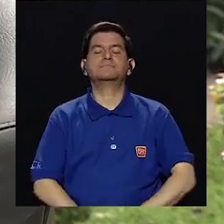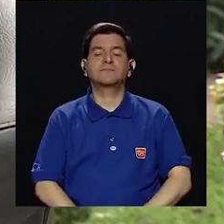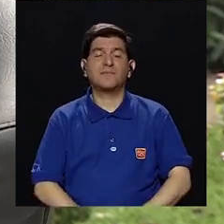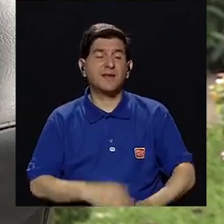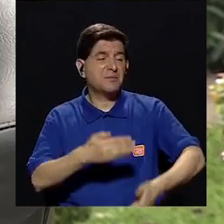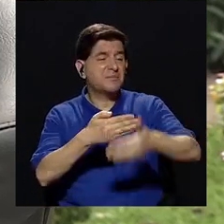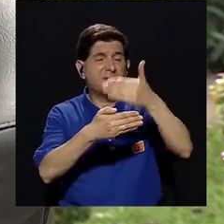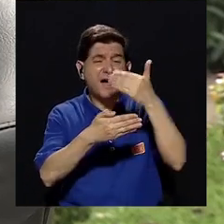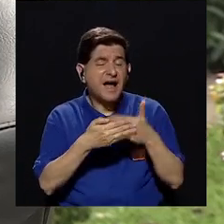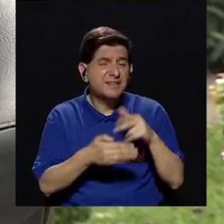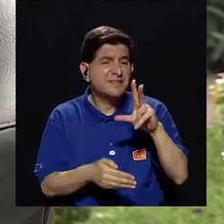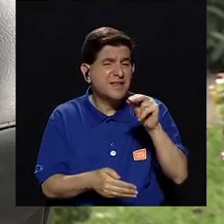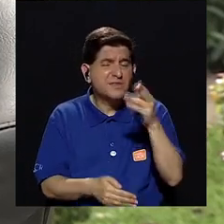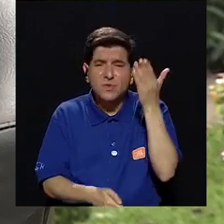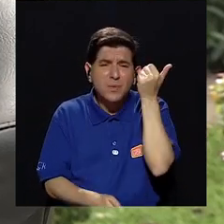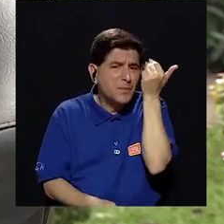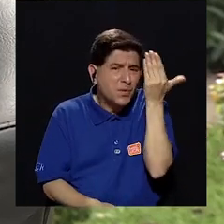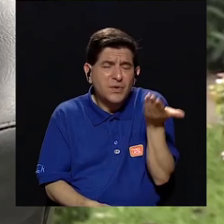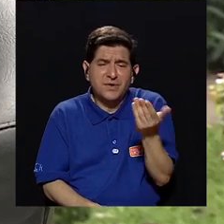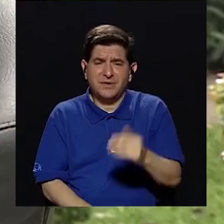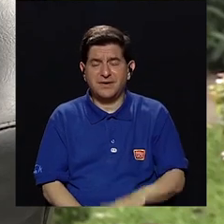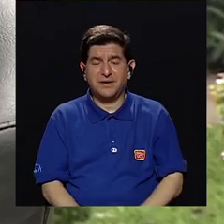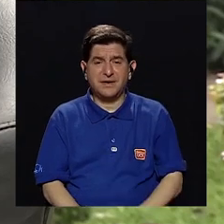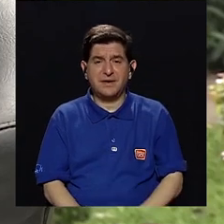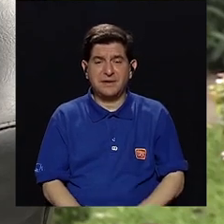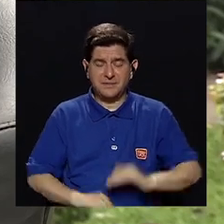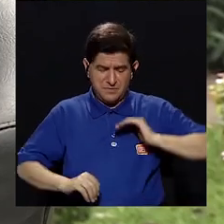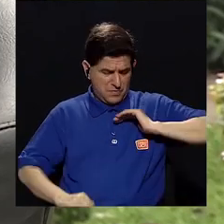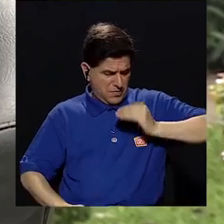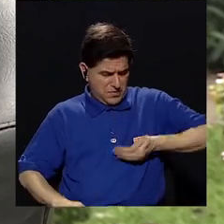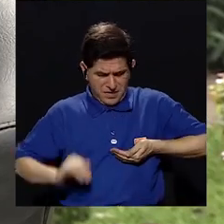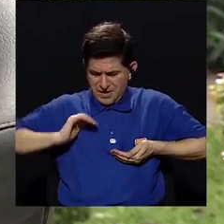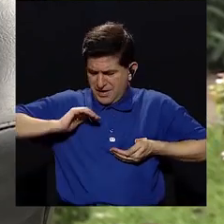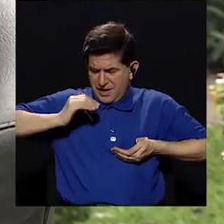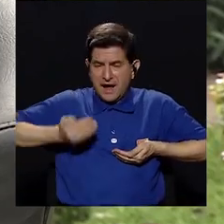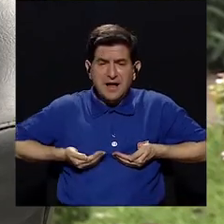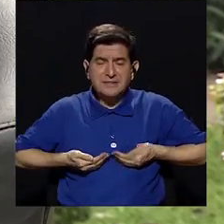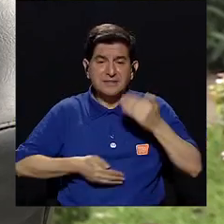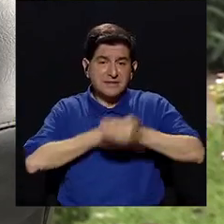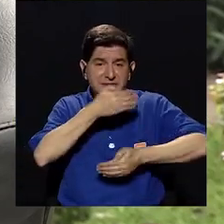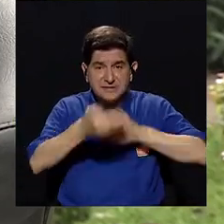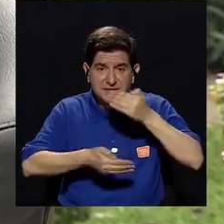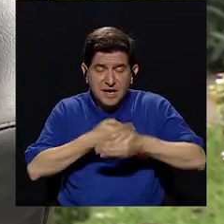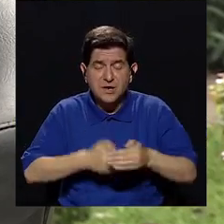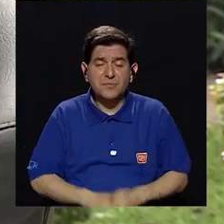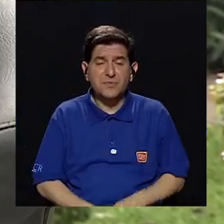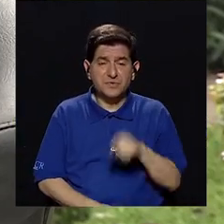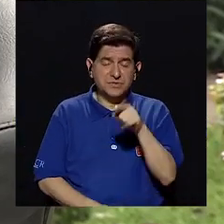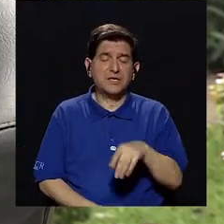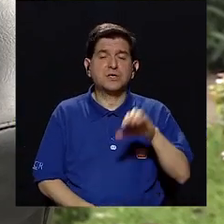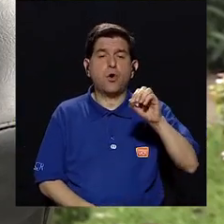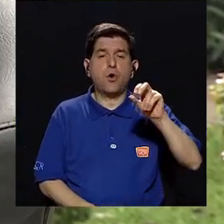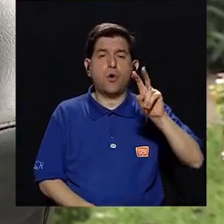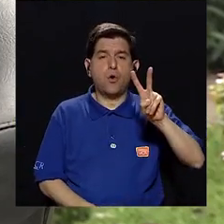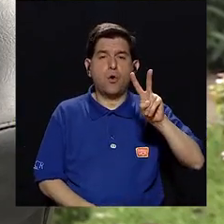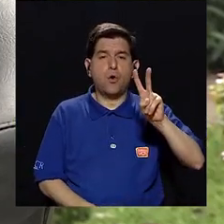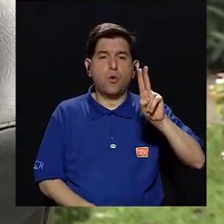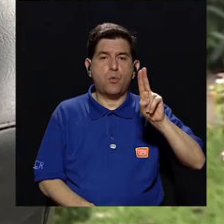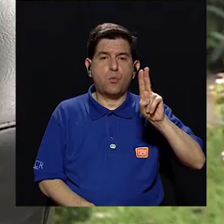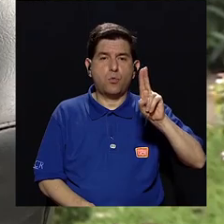antes no perdón antes no porque las mamás están muy densas por la ovulación verdad es mejor